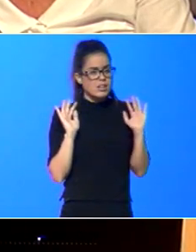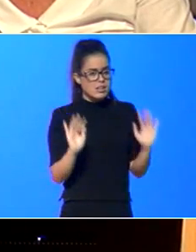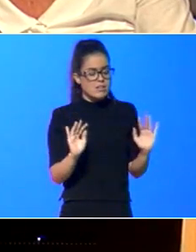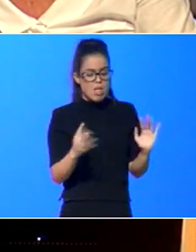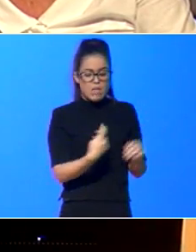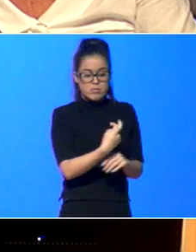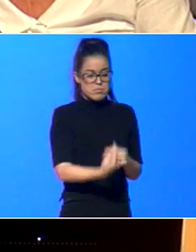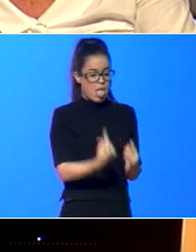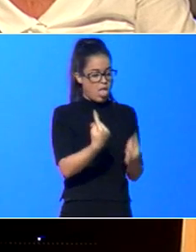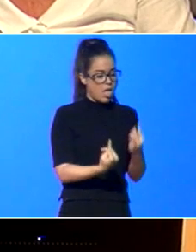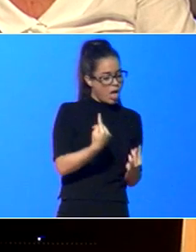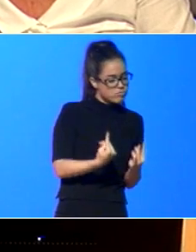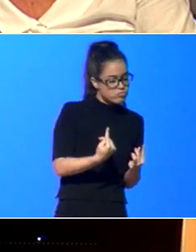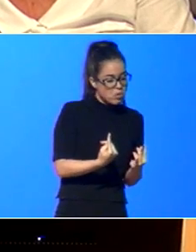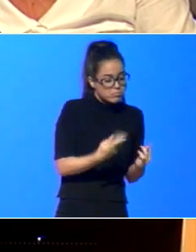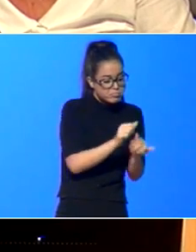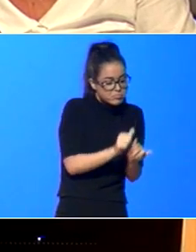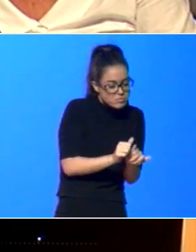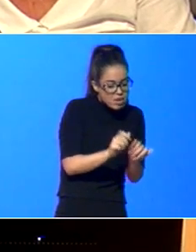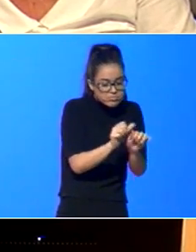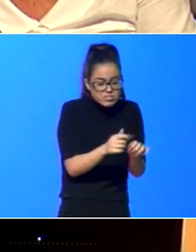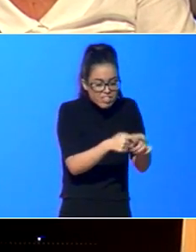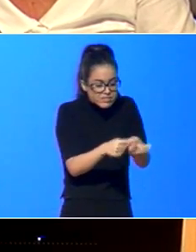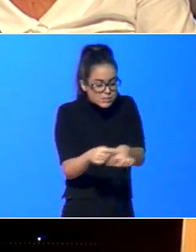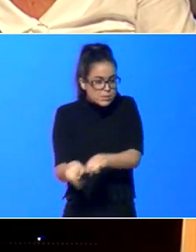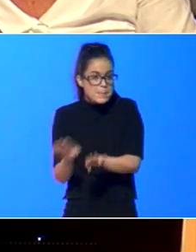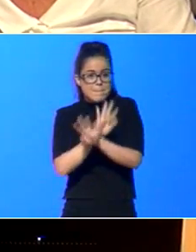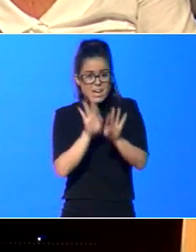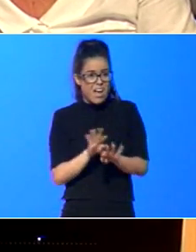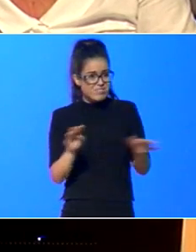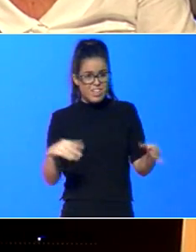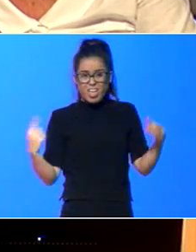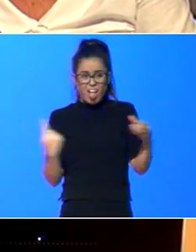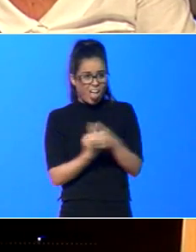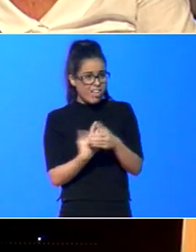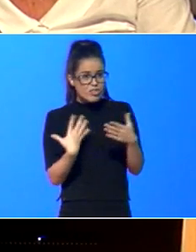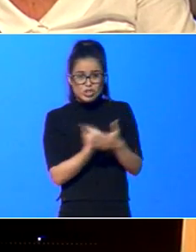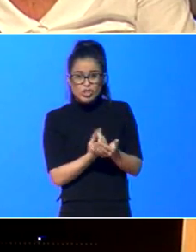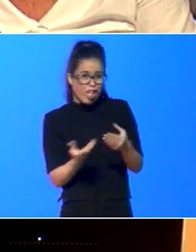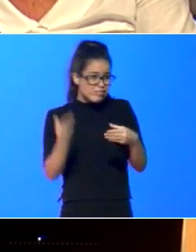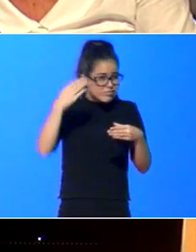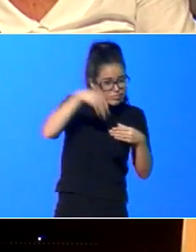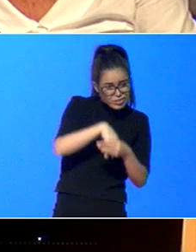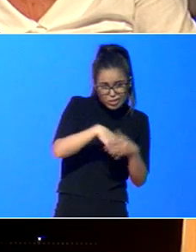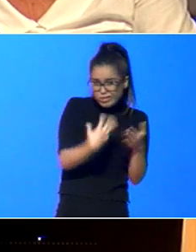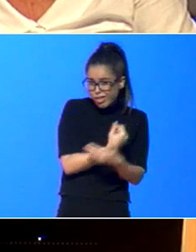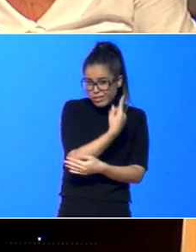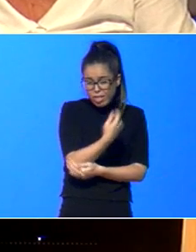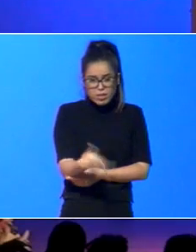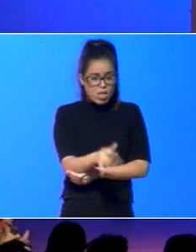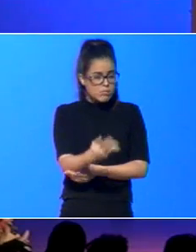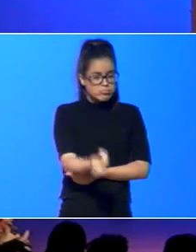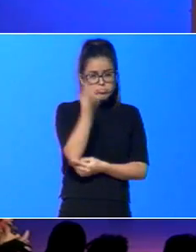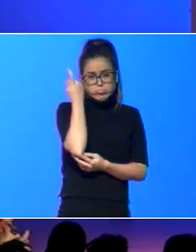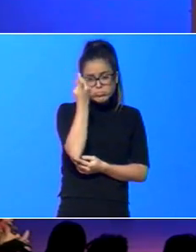eta beste batzuk beste modukuak, baina azken finean, inklusio berba horren barruan danok sartzen gara. Irakasle,